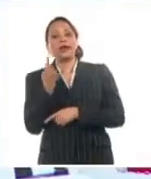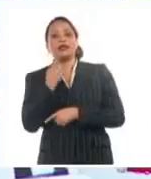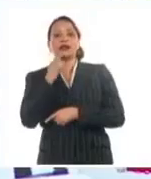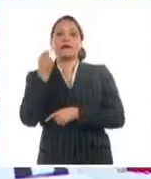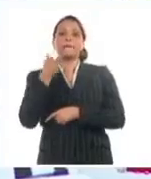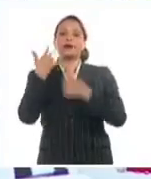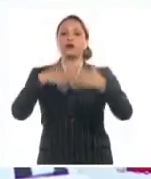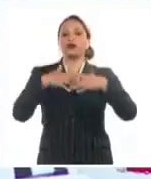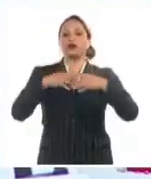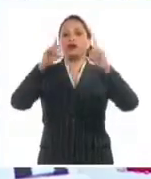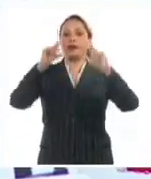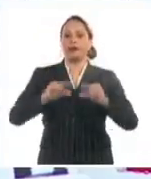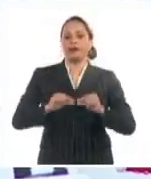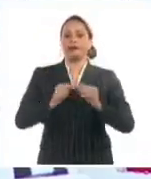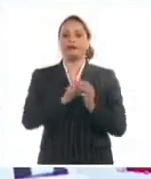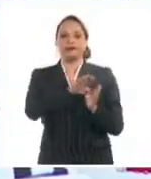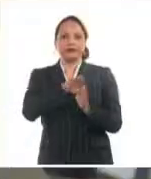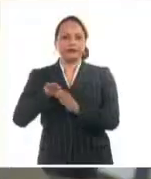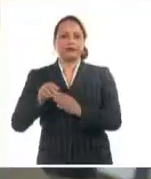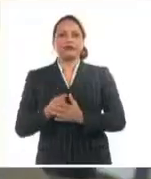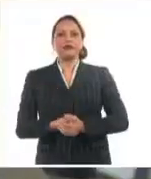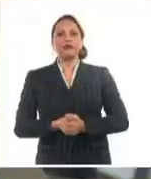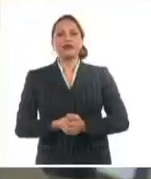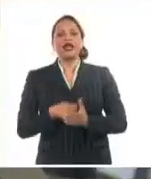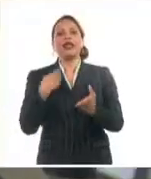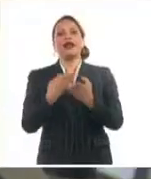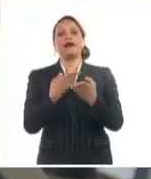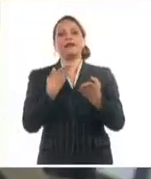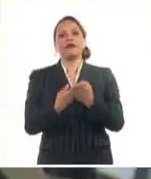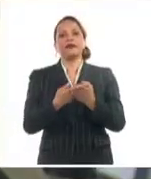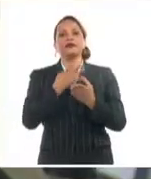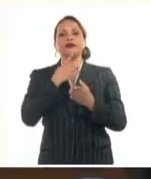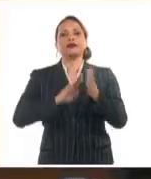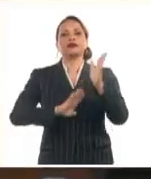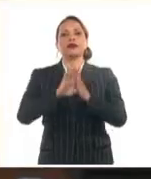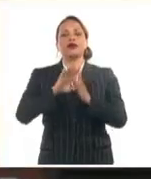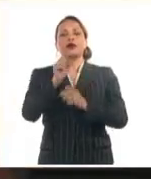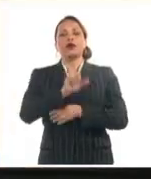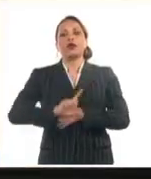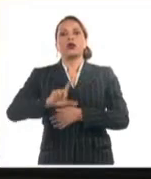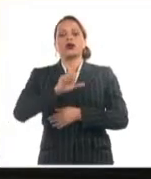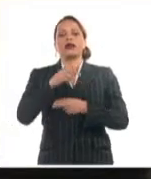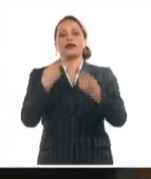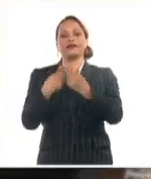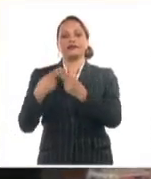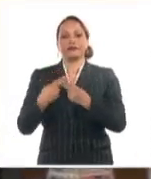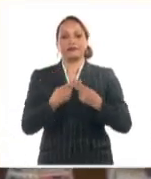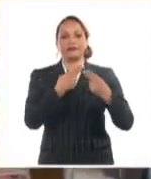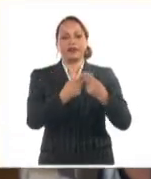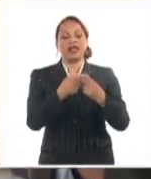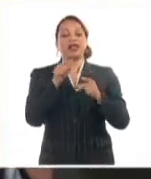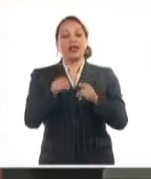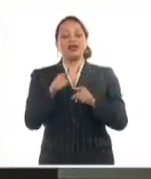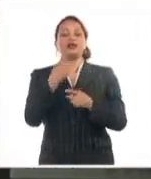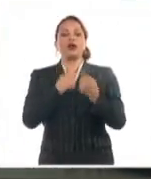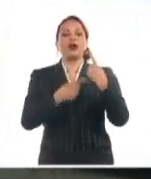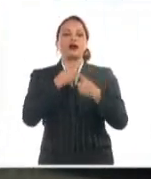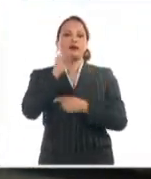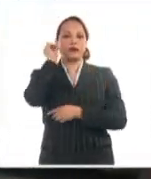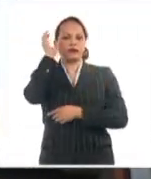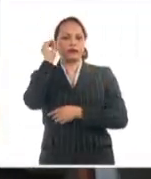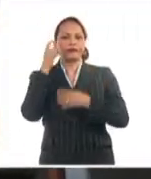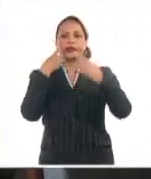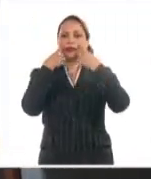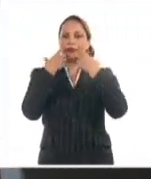A nuestro juicio, el tema de la apuesta por el desarrollo local y la descentralización territorial de competencia es una de las innovaciones más